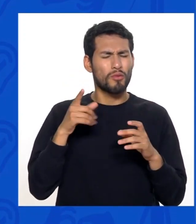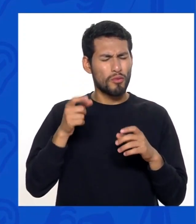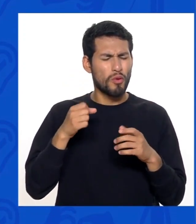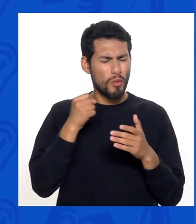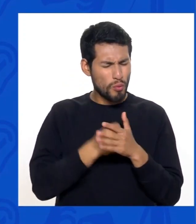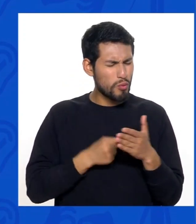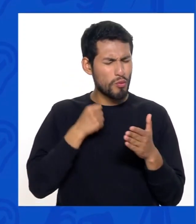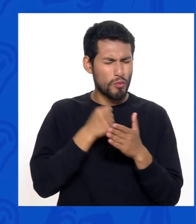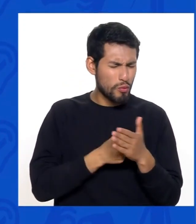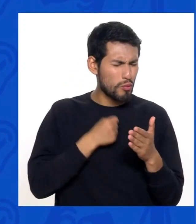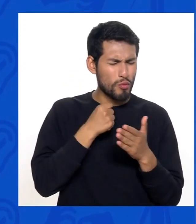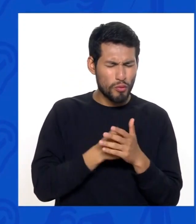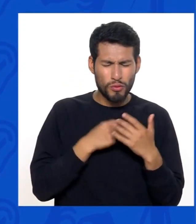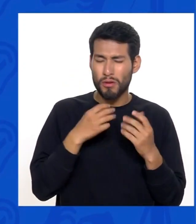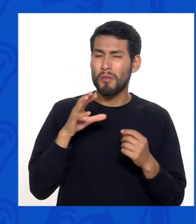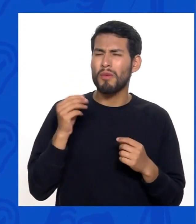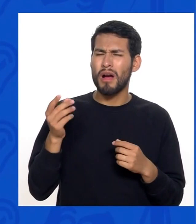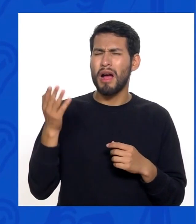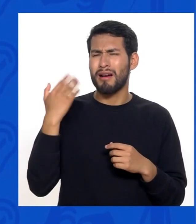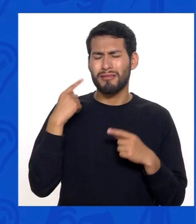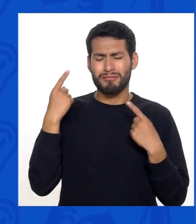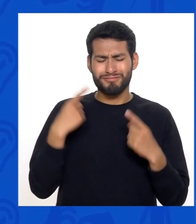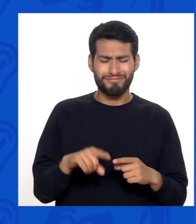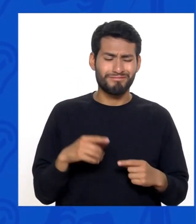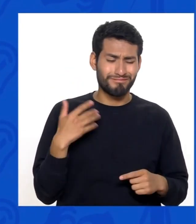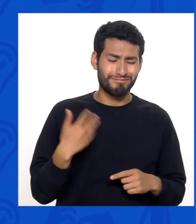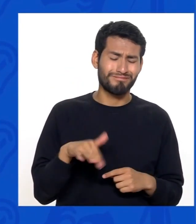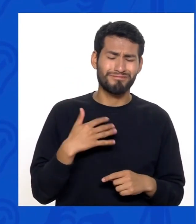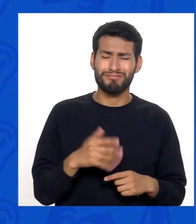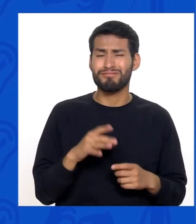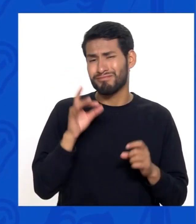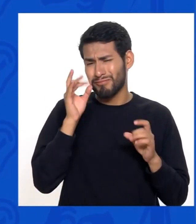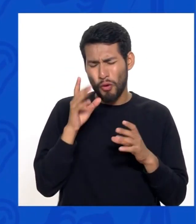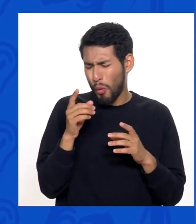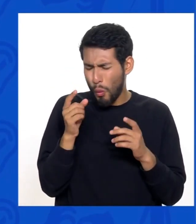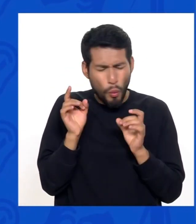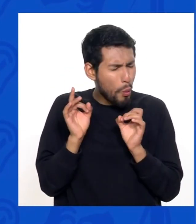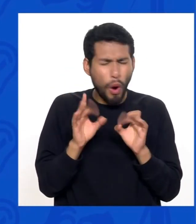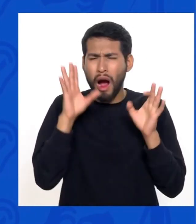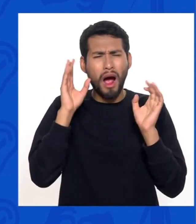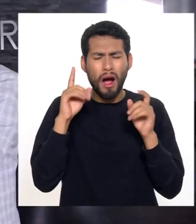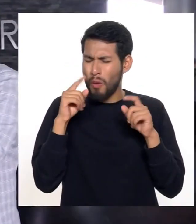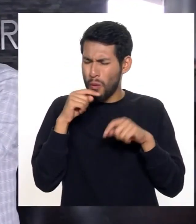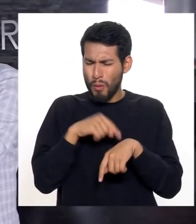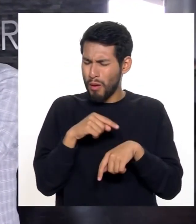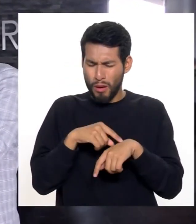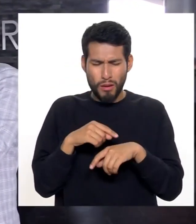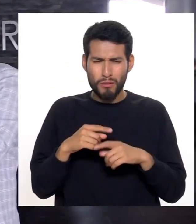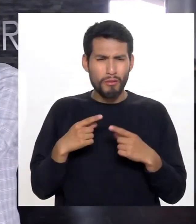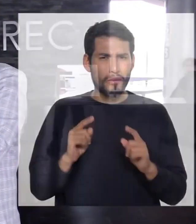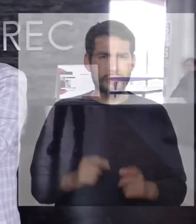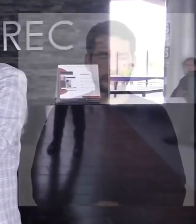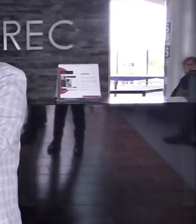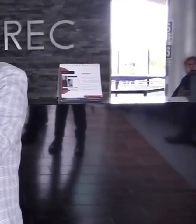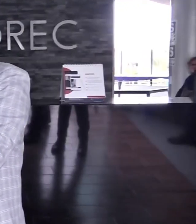porque lo que le pasó de verdad fue de un momento a otro.